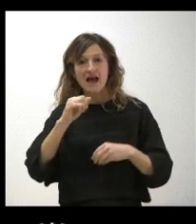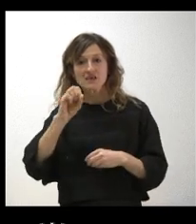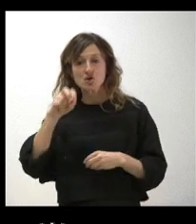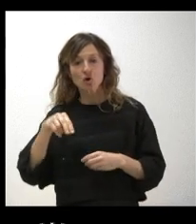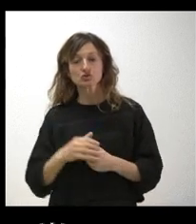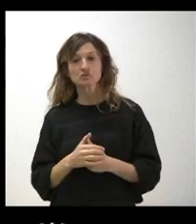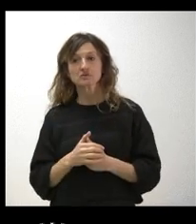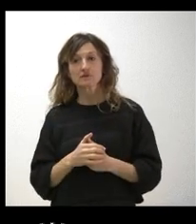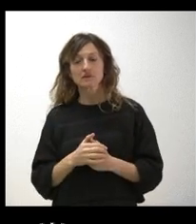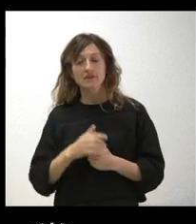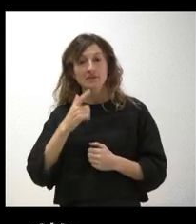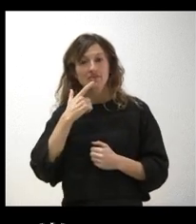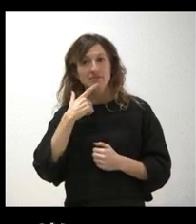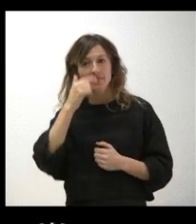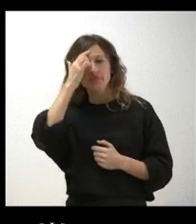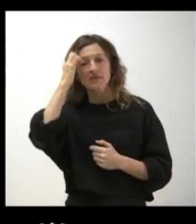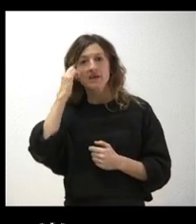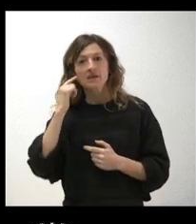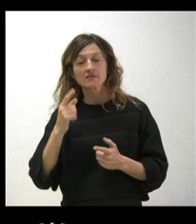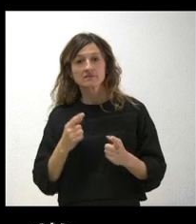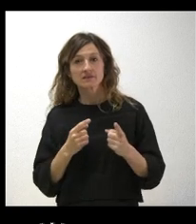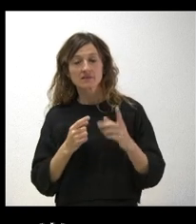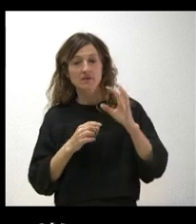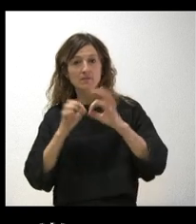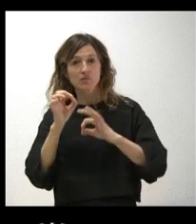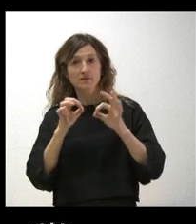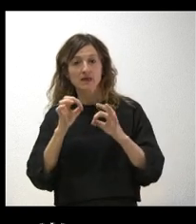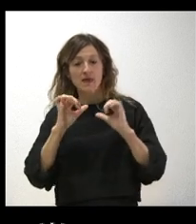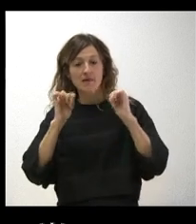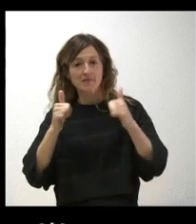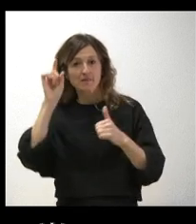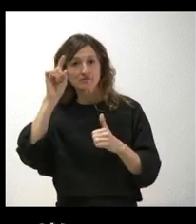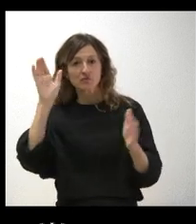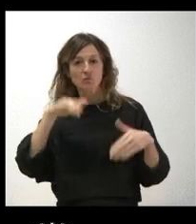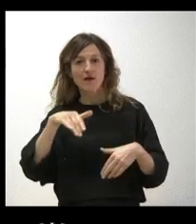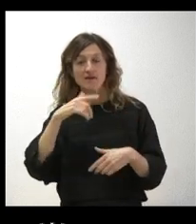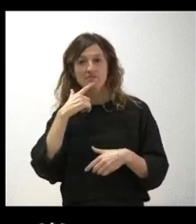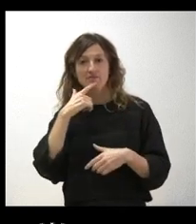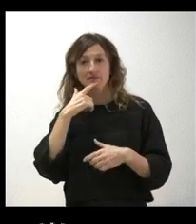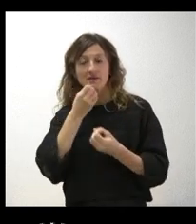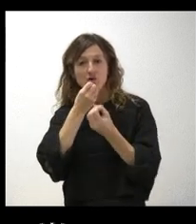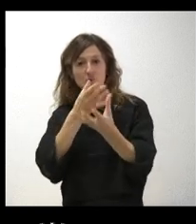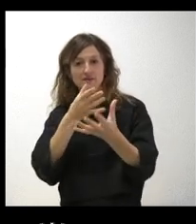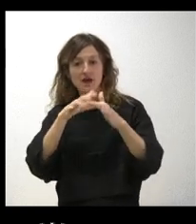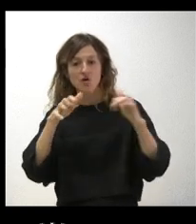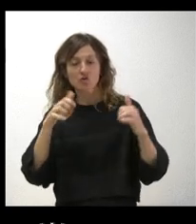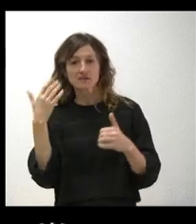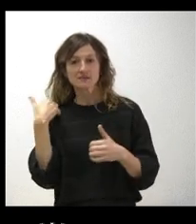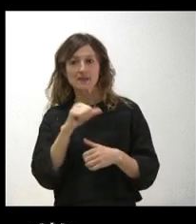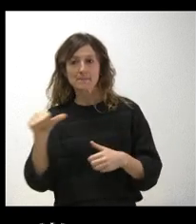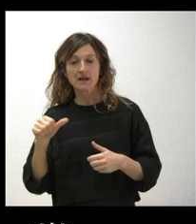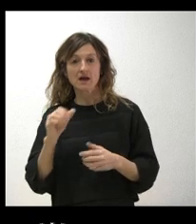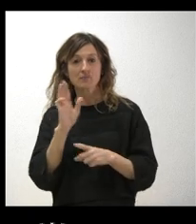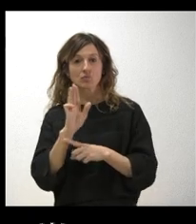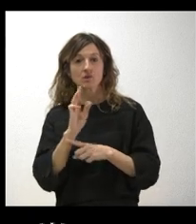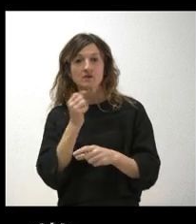de sus grados no cuenta con profesorado y por tanto no han podido comenzar las clases como denunciaba en las Cortes esta misma semana la procuradora